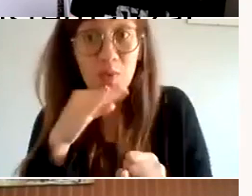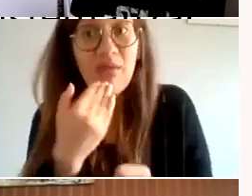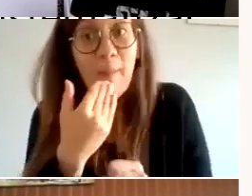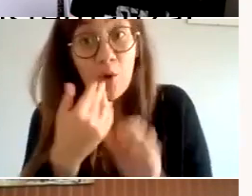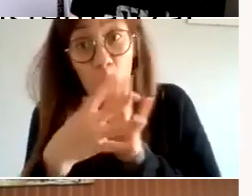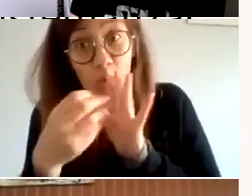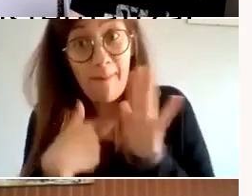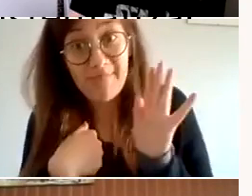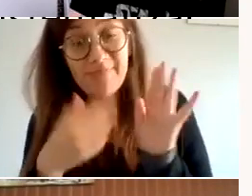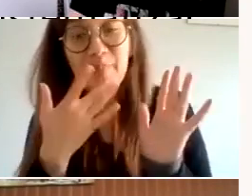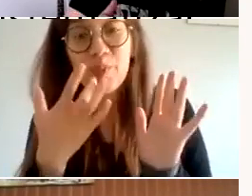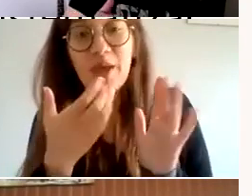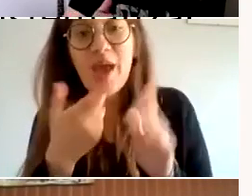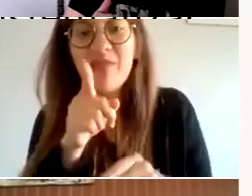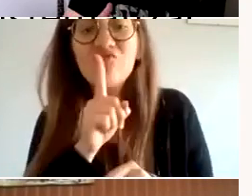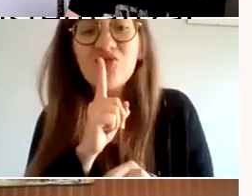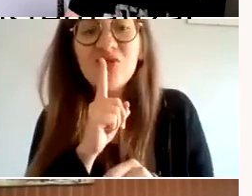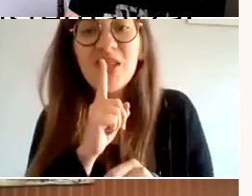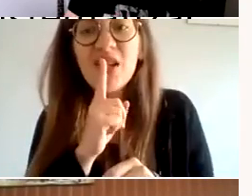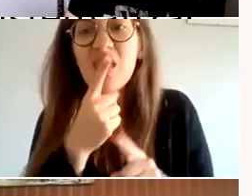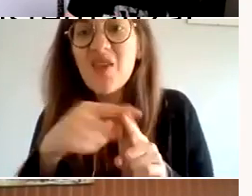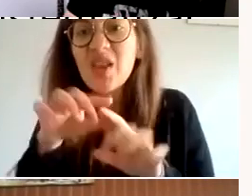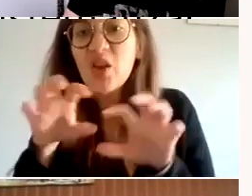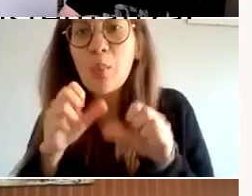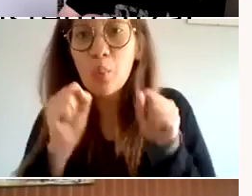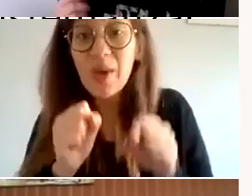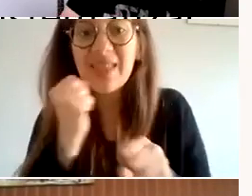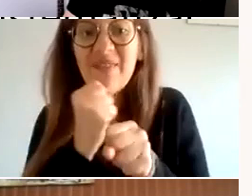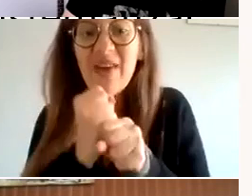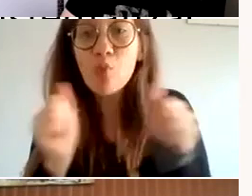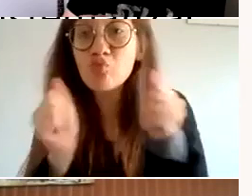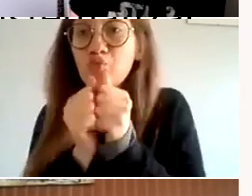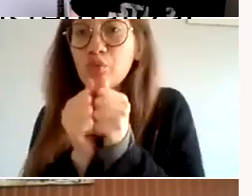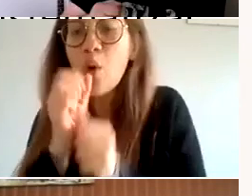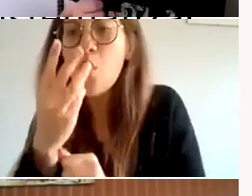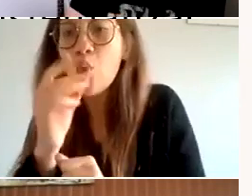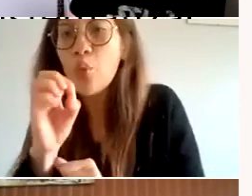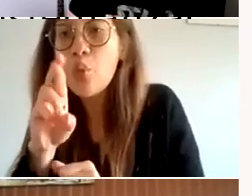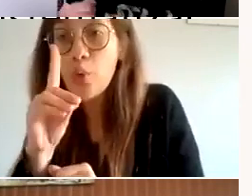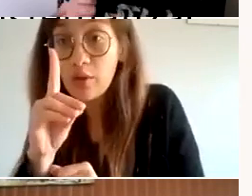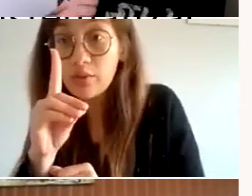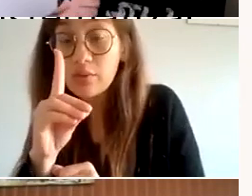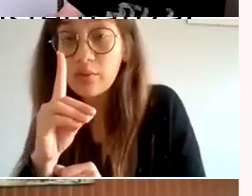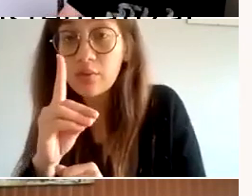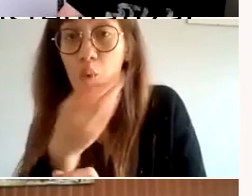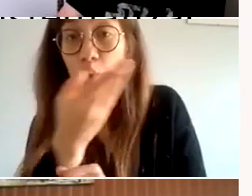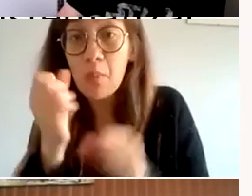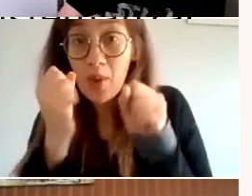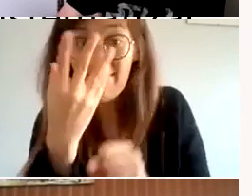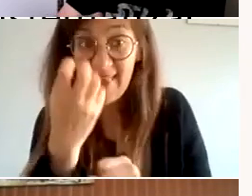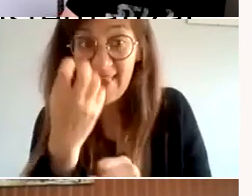una versión para poder trabajar con Word. Tiene un plugin que tú se lo puedes instalar